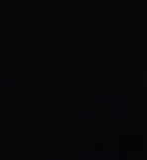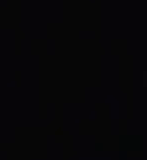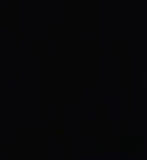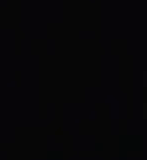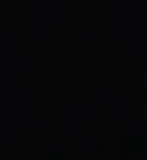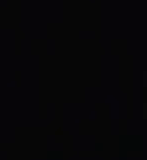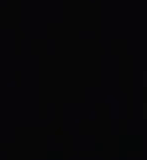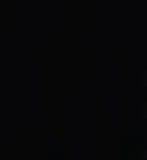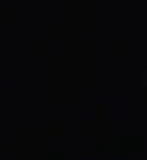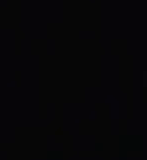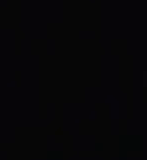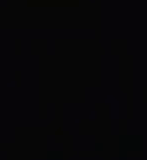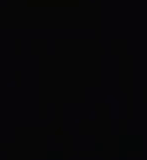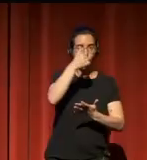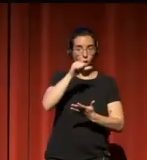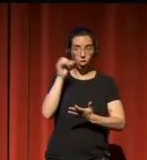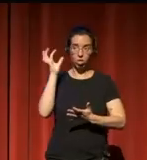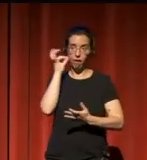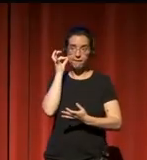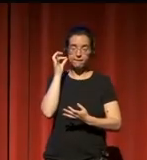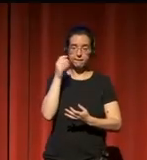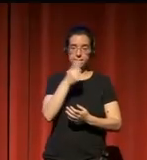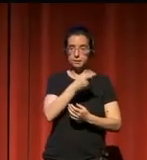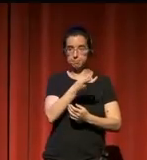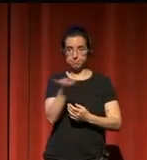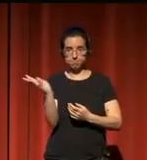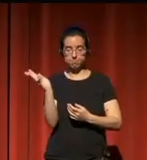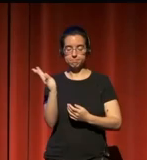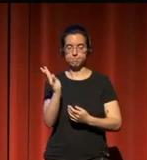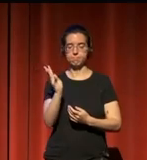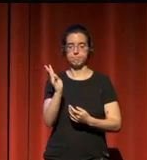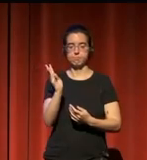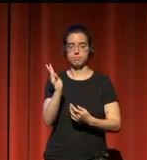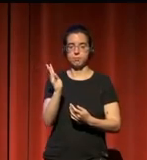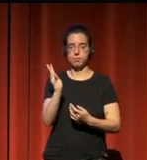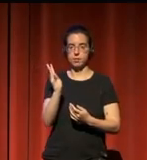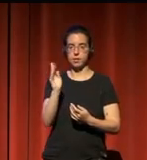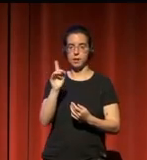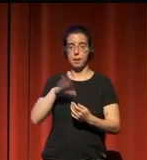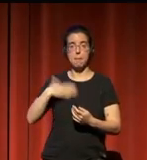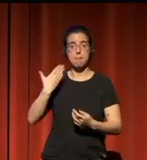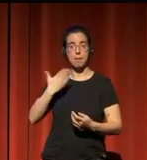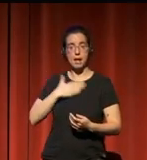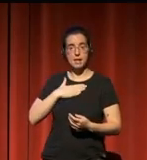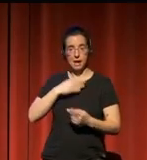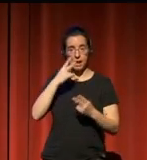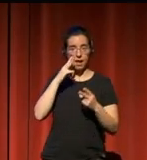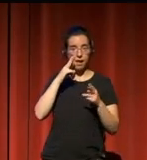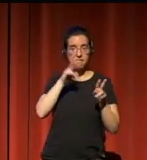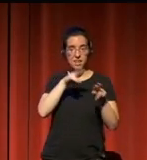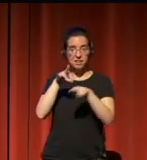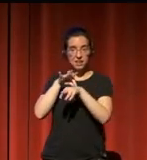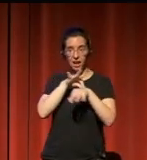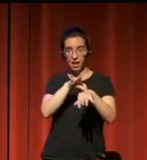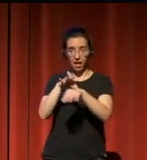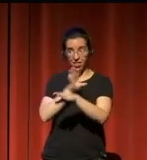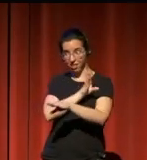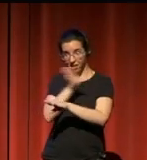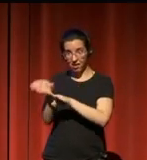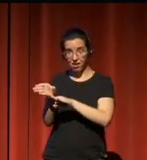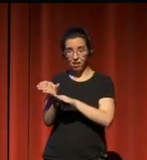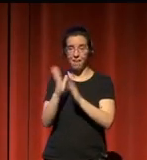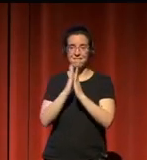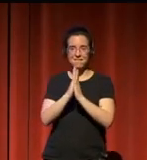todos todos y todas aquellos y aquellas que habéis Vais a acudir mañana a la visita guiada me dicen que por favor